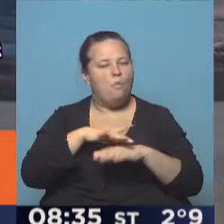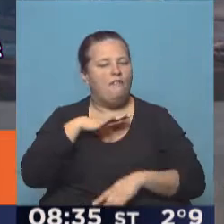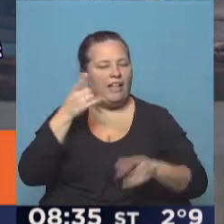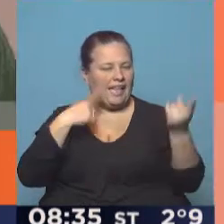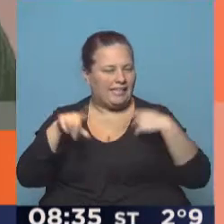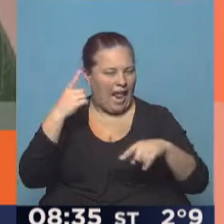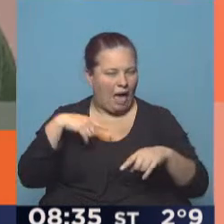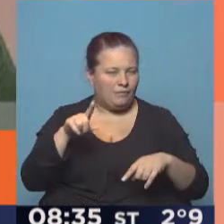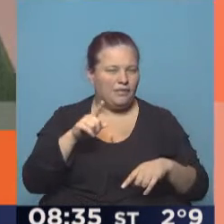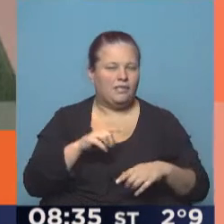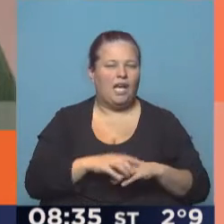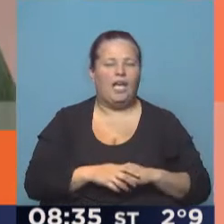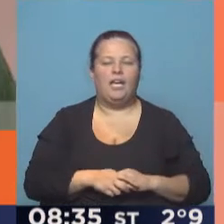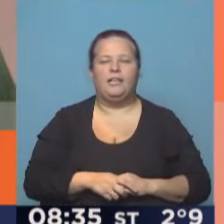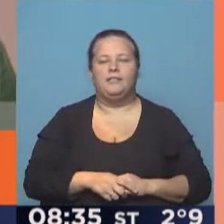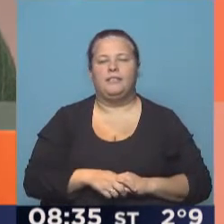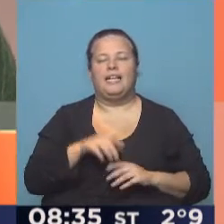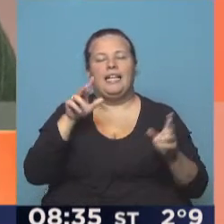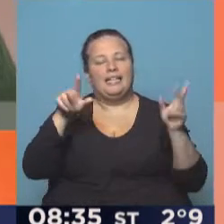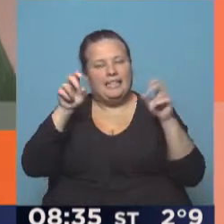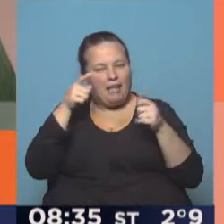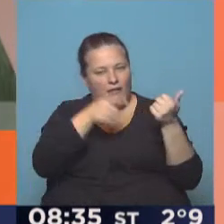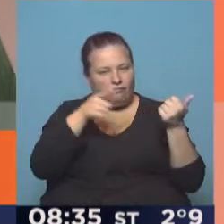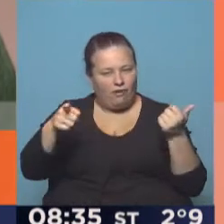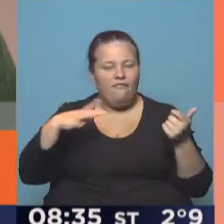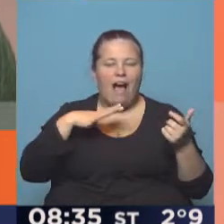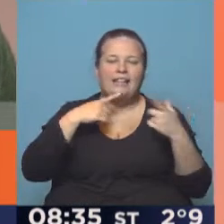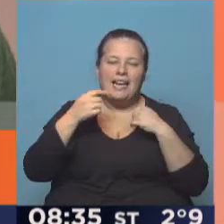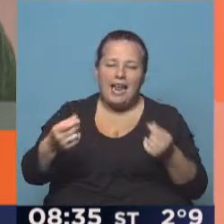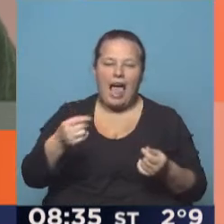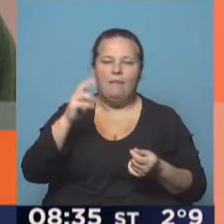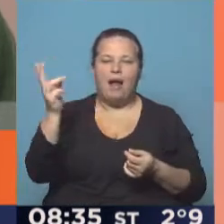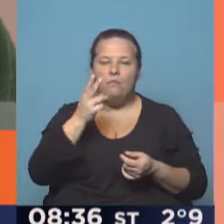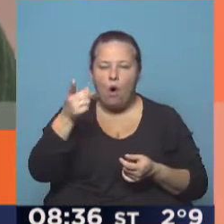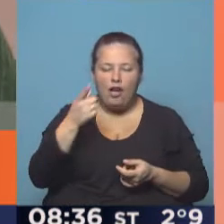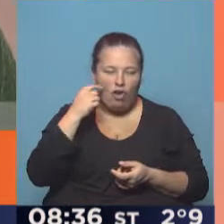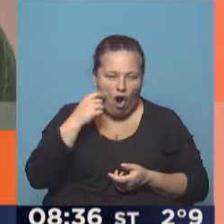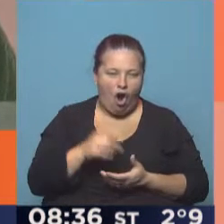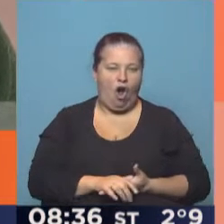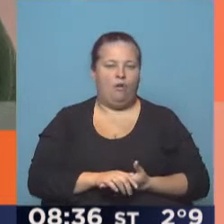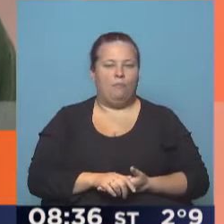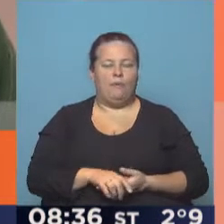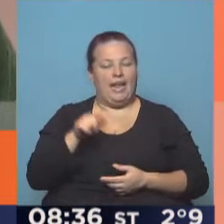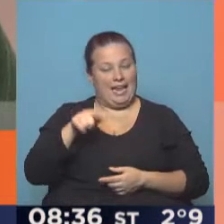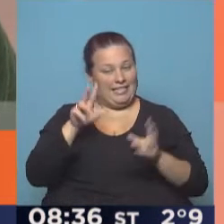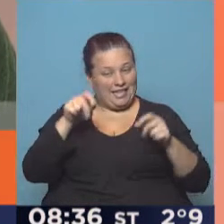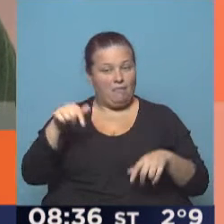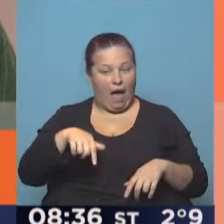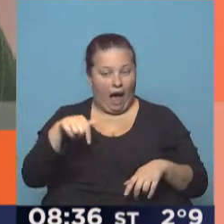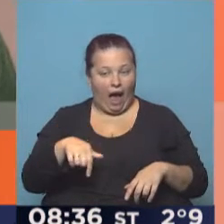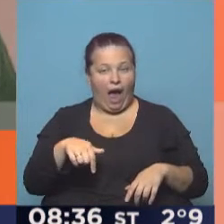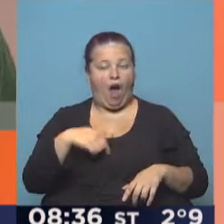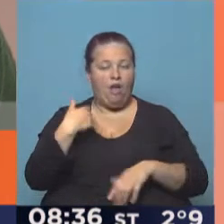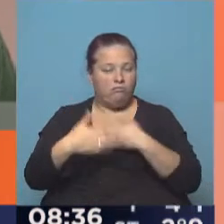tramitado las causas, de no haber reclamado el cuerpo de Candeloro. Digamos, esa causa ahora está